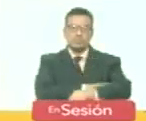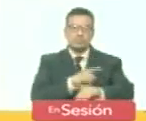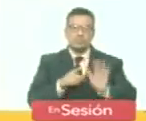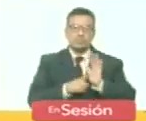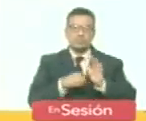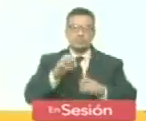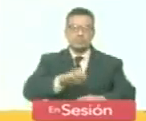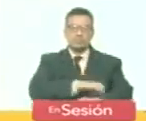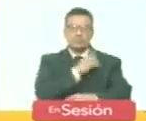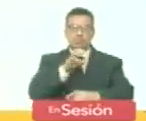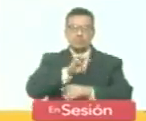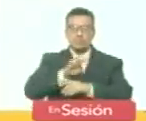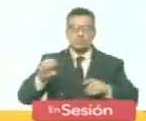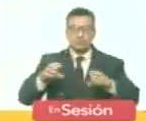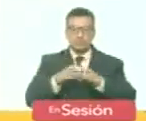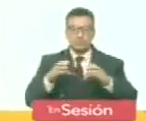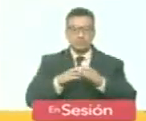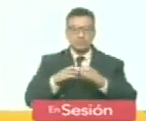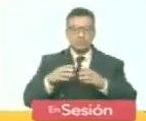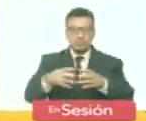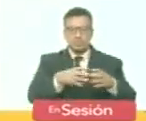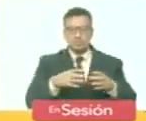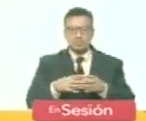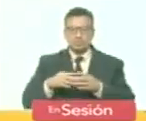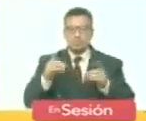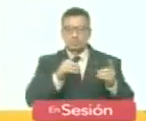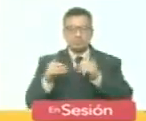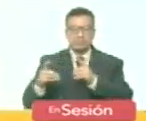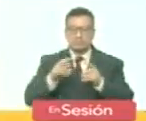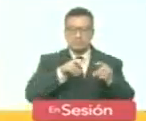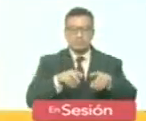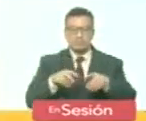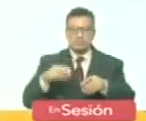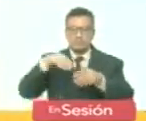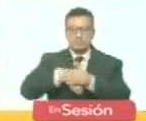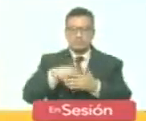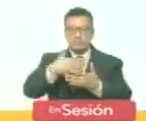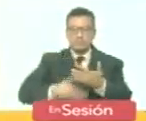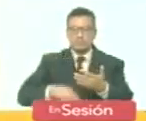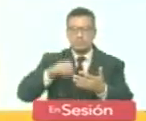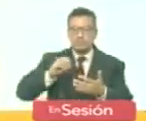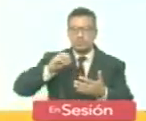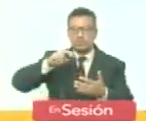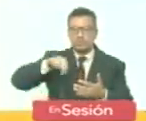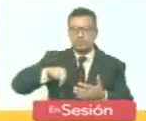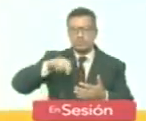la Educación Universitaria reunido con los gremios y discutiendo el término del instructivo de la PEA.